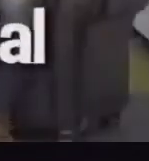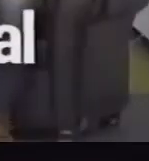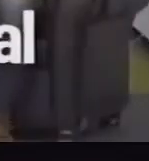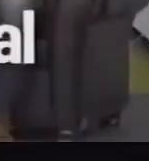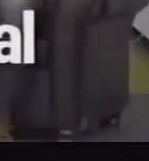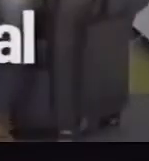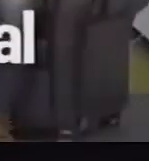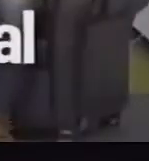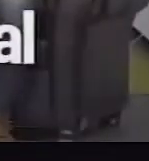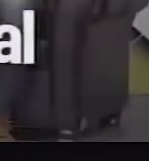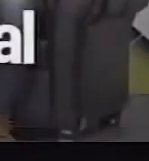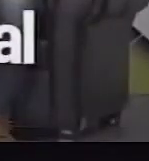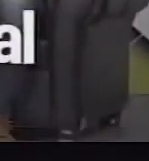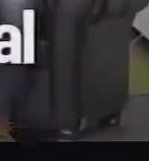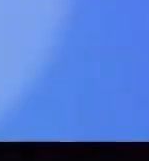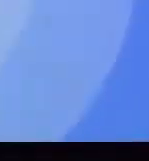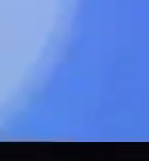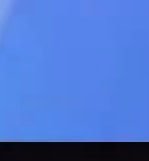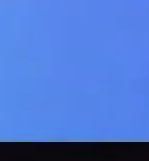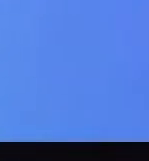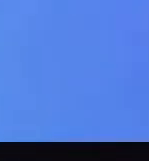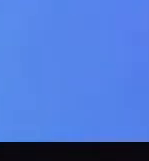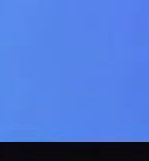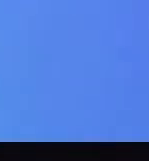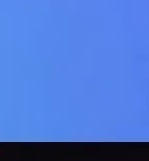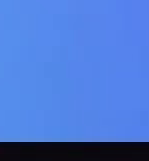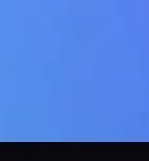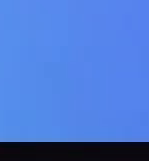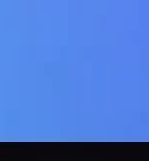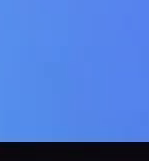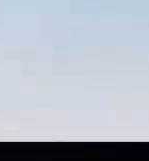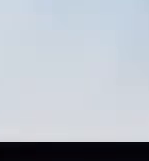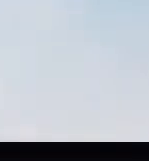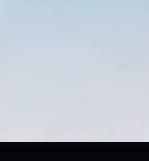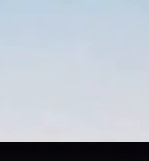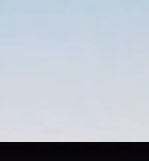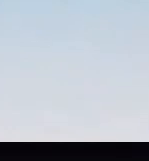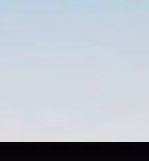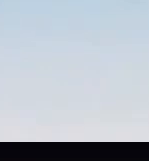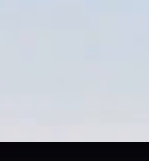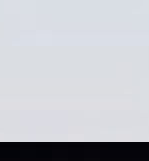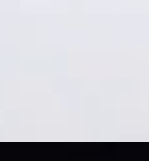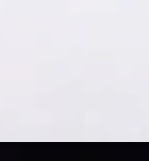apoyo psicosocial, esto y mucho más en Aprendo en Casa.